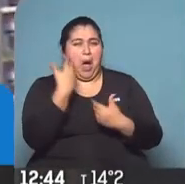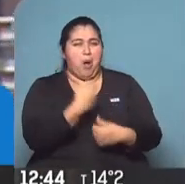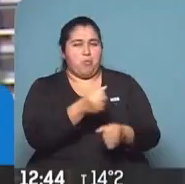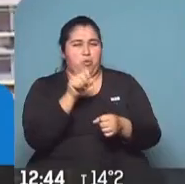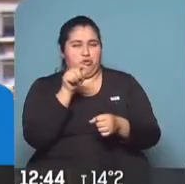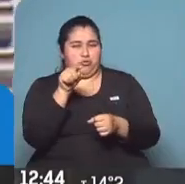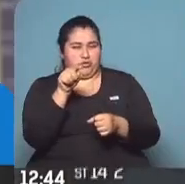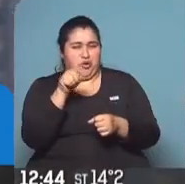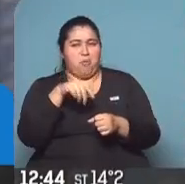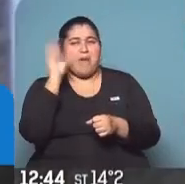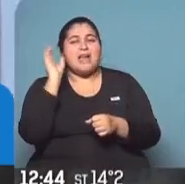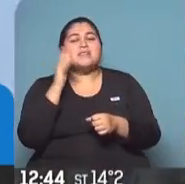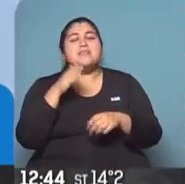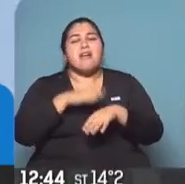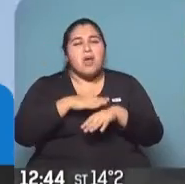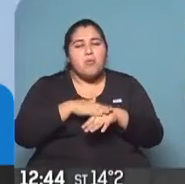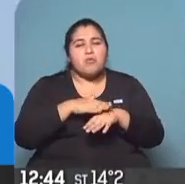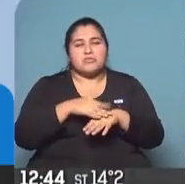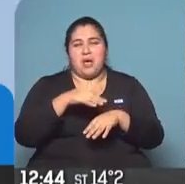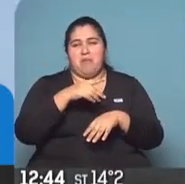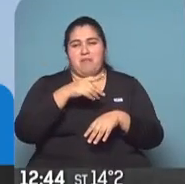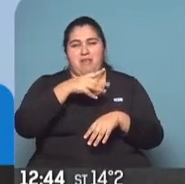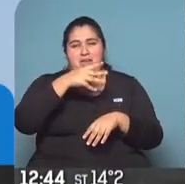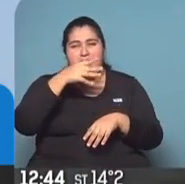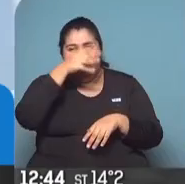dotaciones antárticas durante el verano